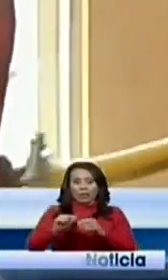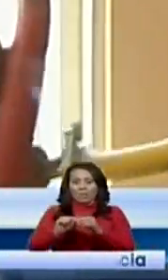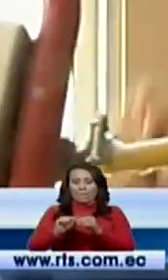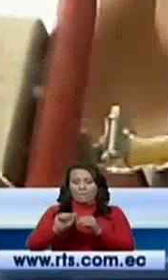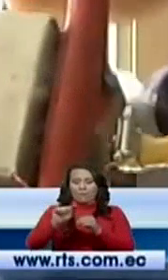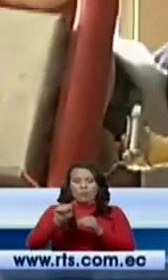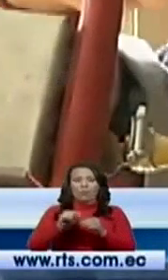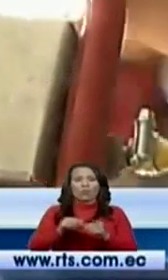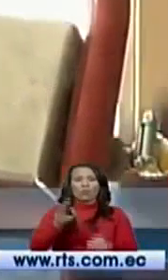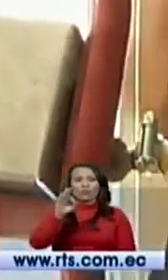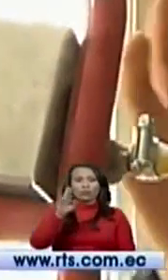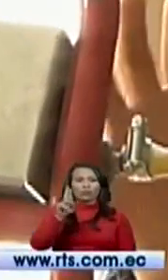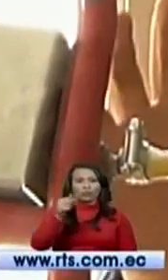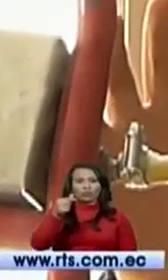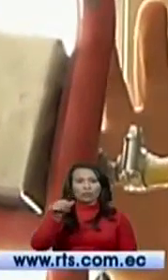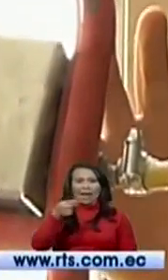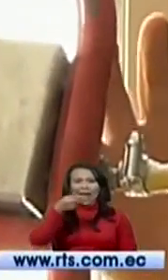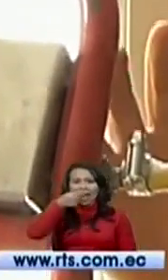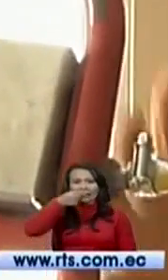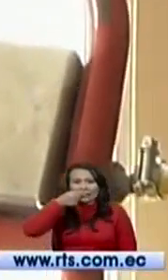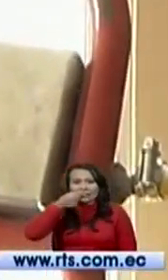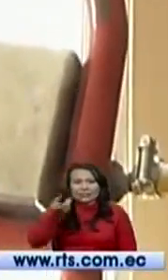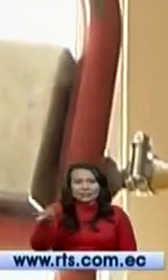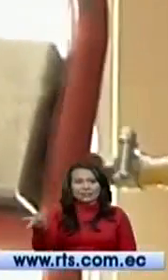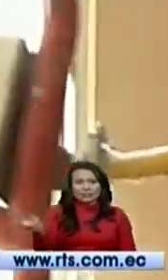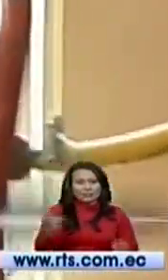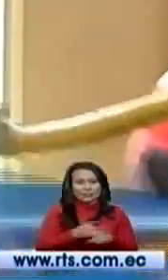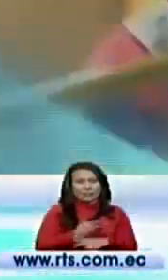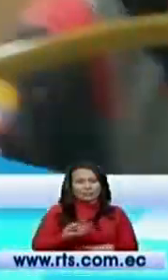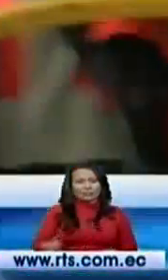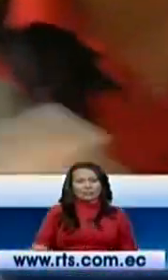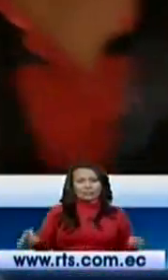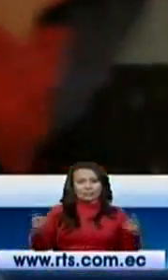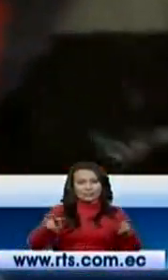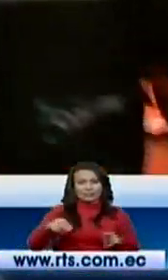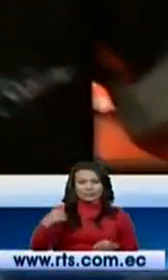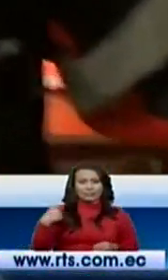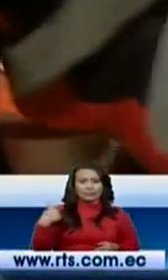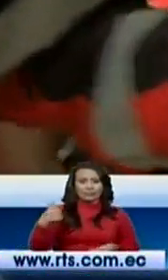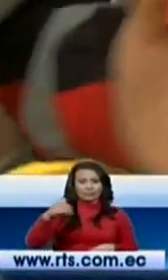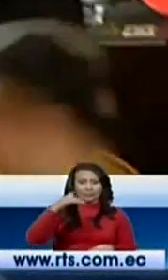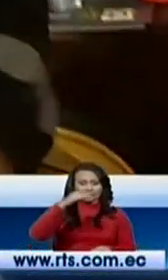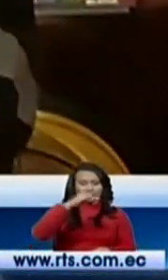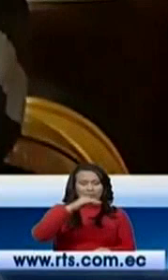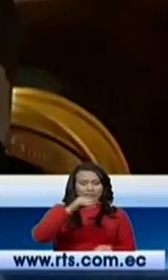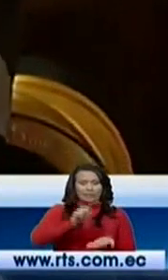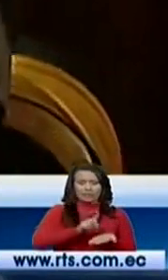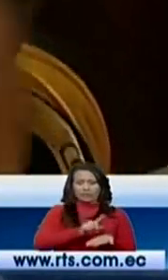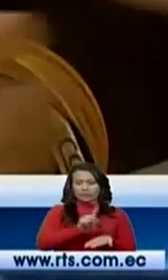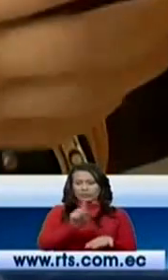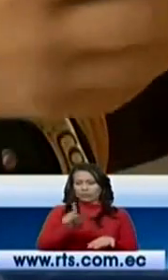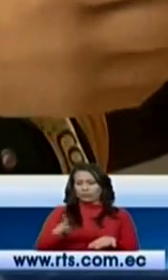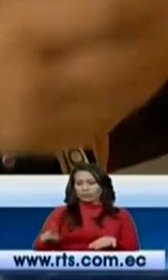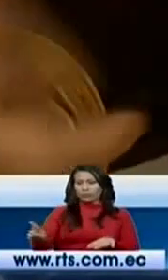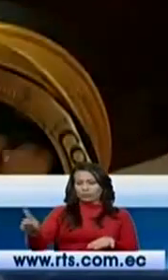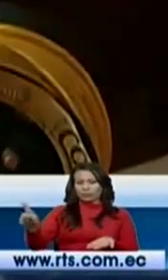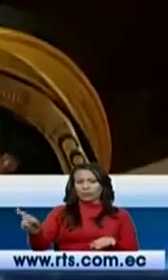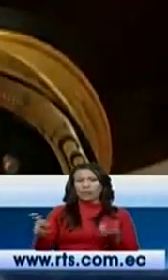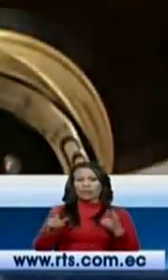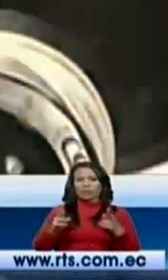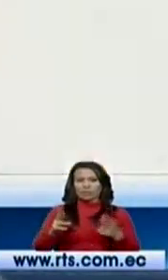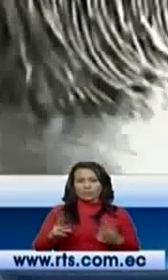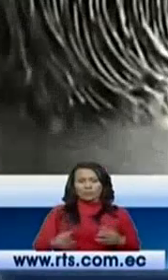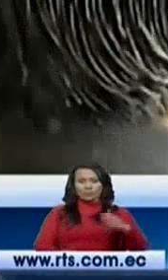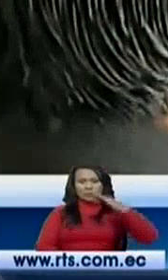la entrada o la misma cocina o el gas. En este trayecto sucede esa fuga, incluso puede ser en el mismo